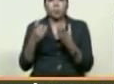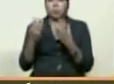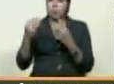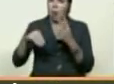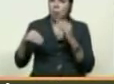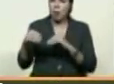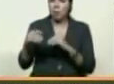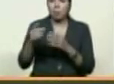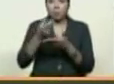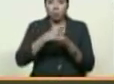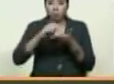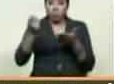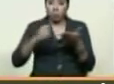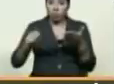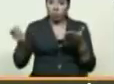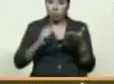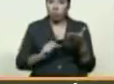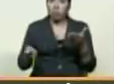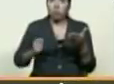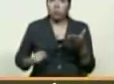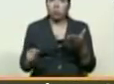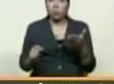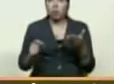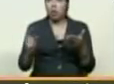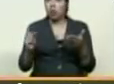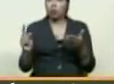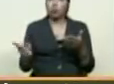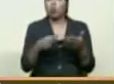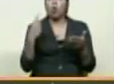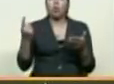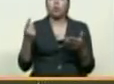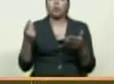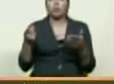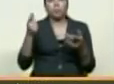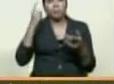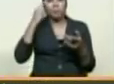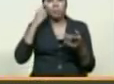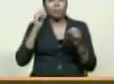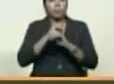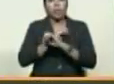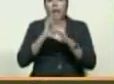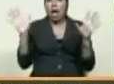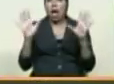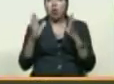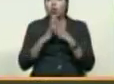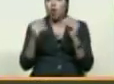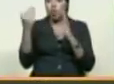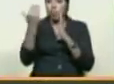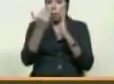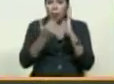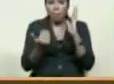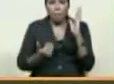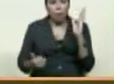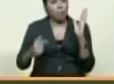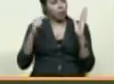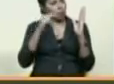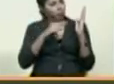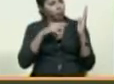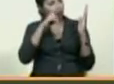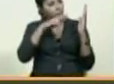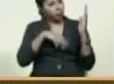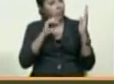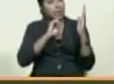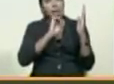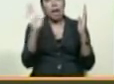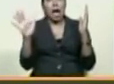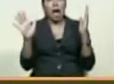y escribiendo para que todo esté claro, para que todas las tareas estén claras